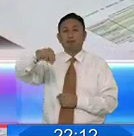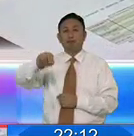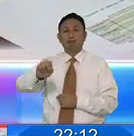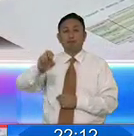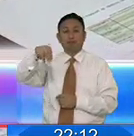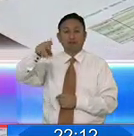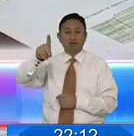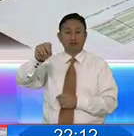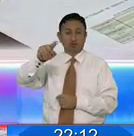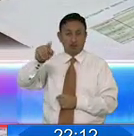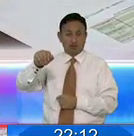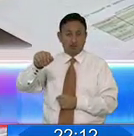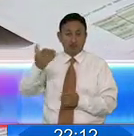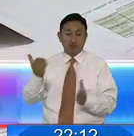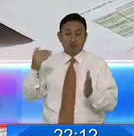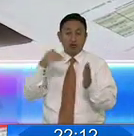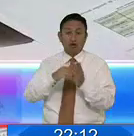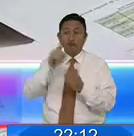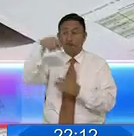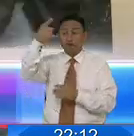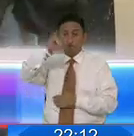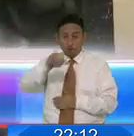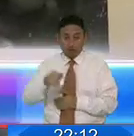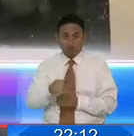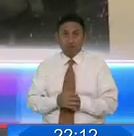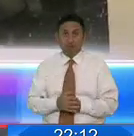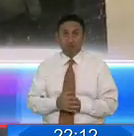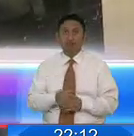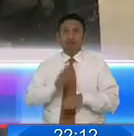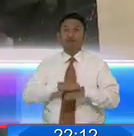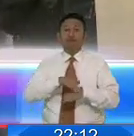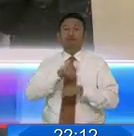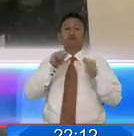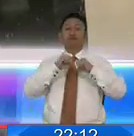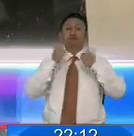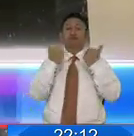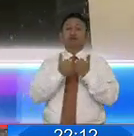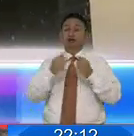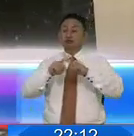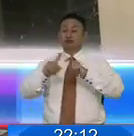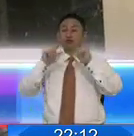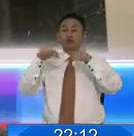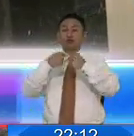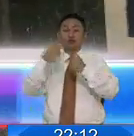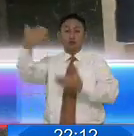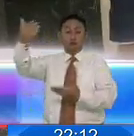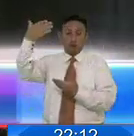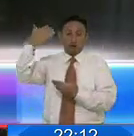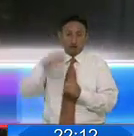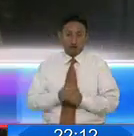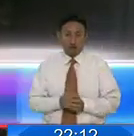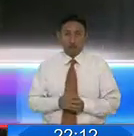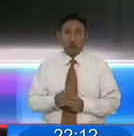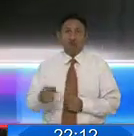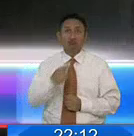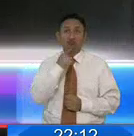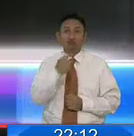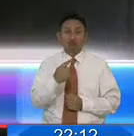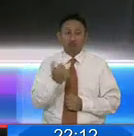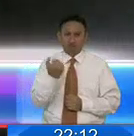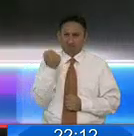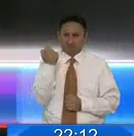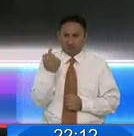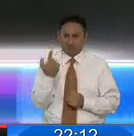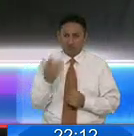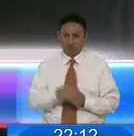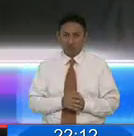llamó a reinstalar el próximo jueves debido a estos legisladores de diferentes bancadas pertenecientes a esta comisión dijeron estar claros que la sesión